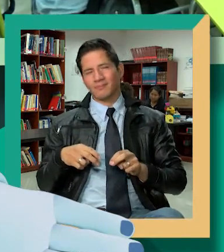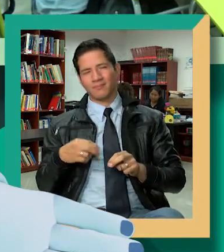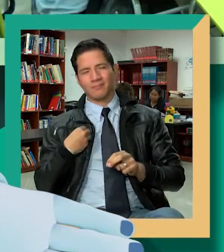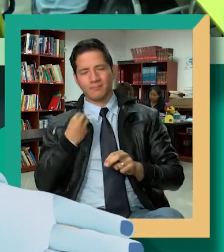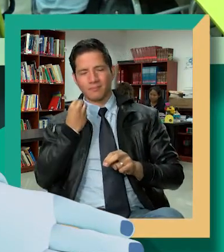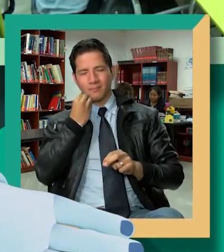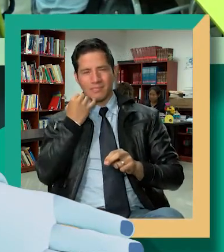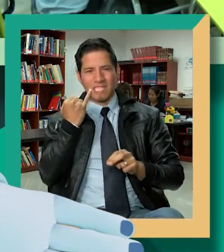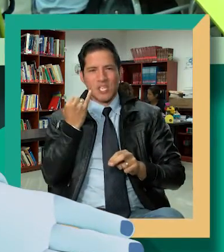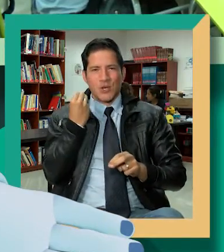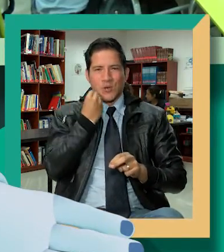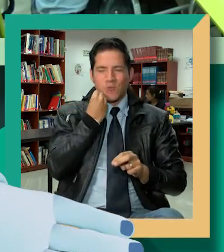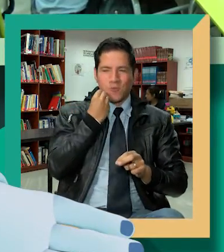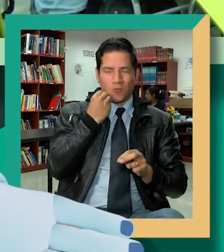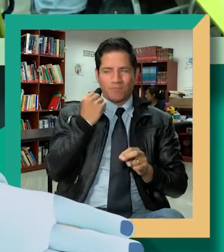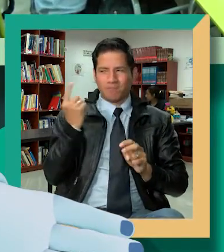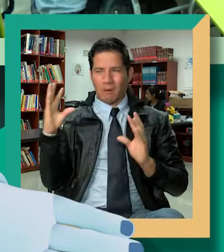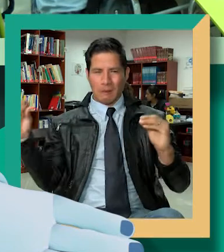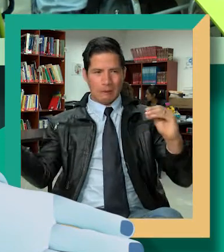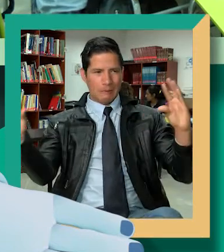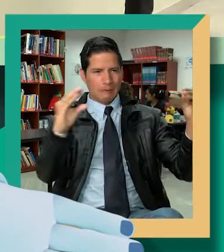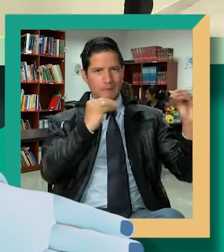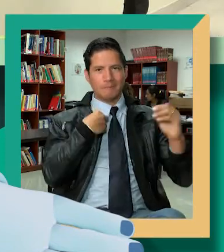En clases atendía a mis profesores,